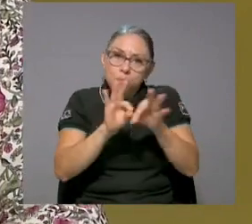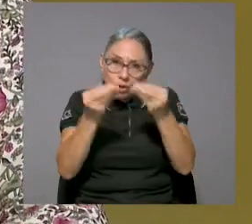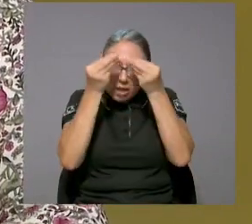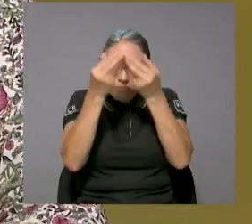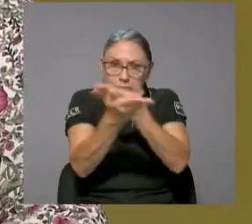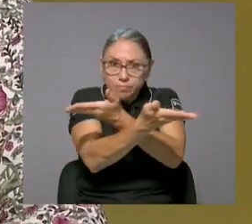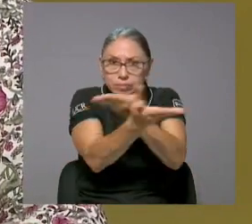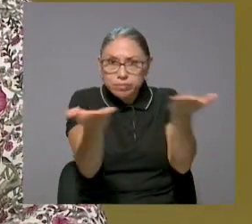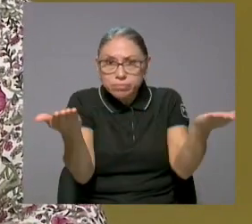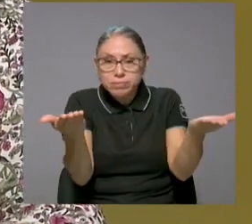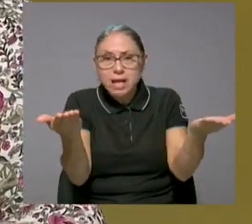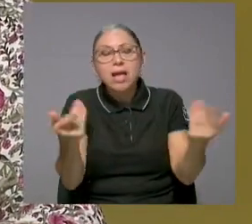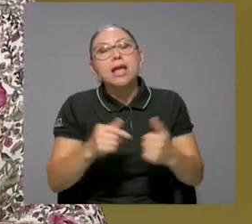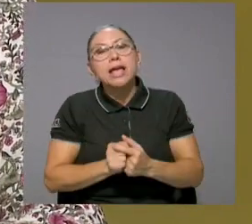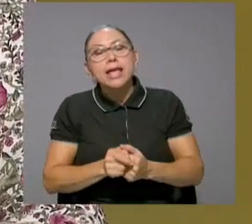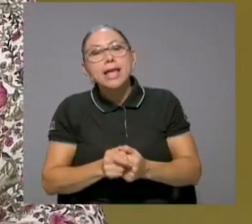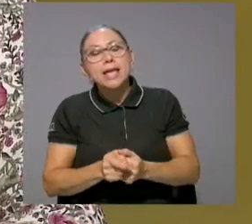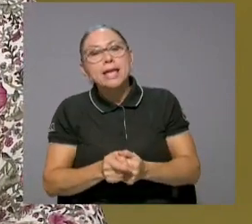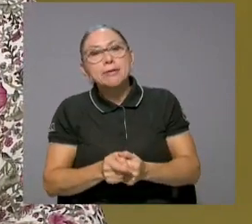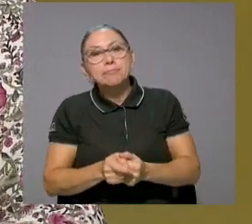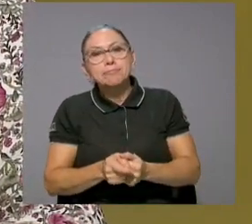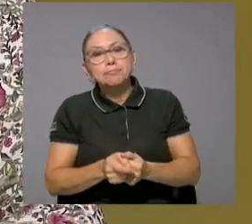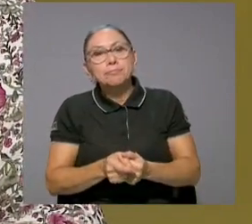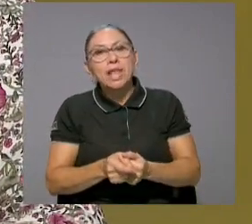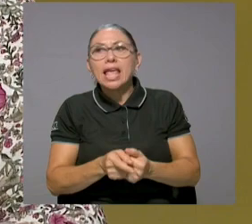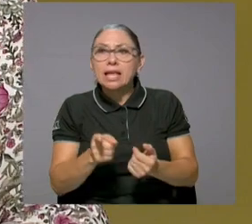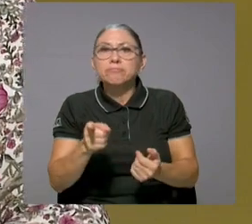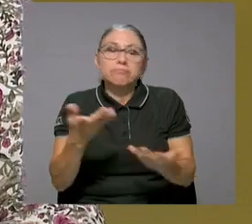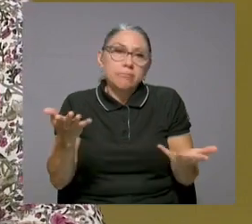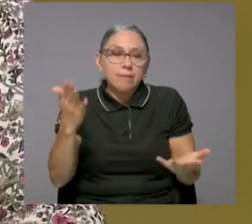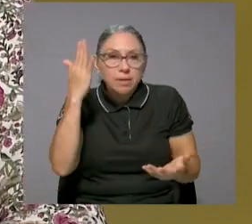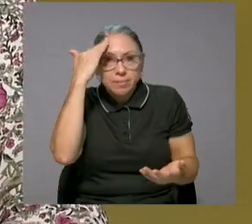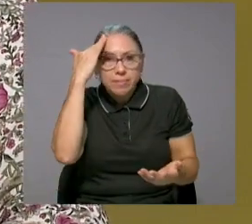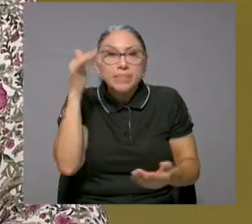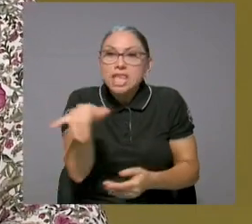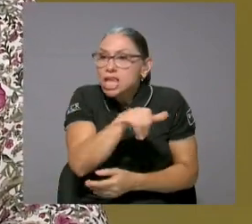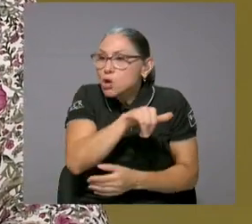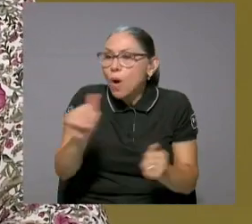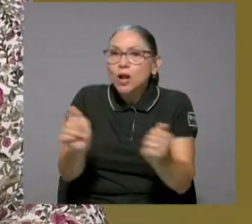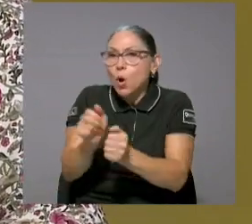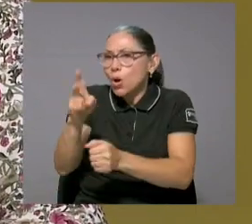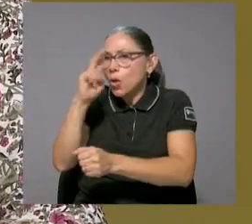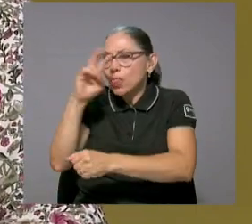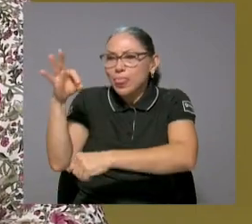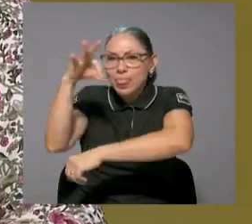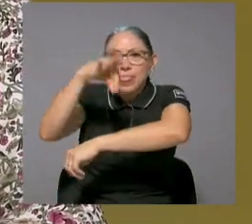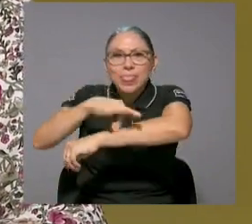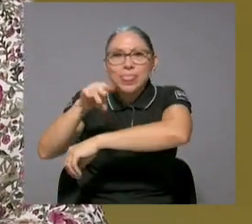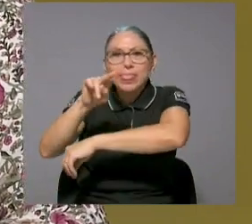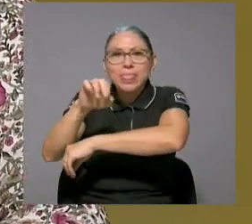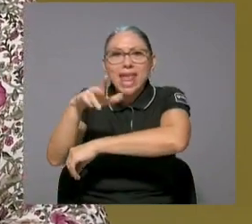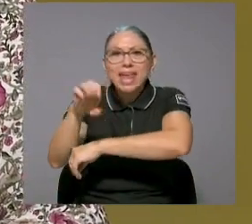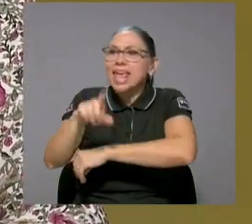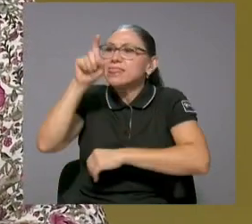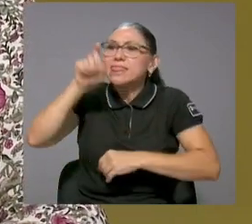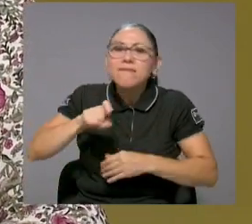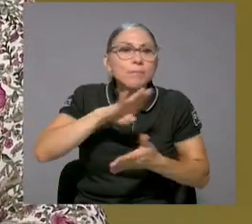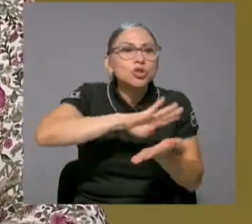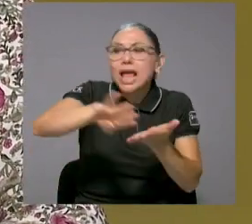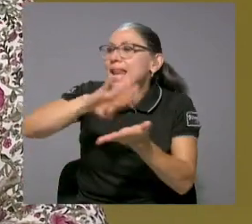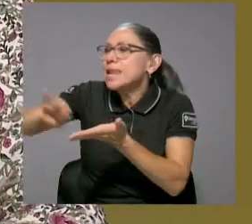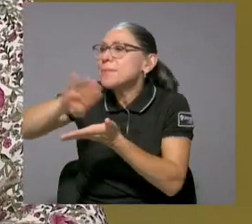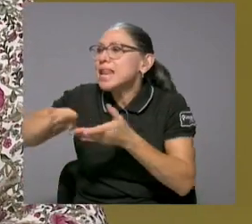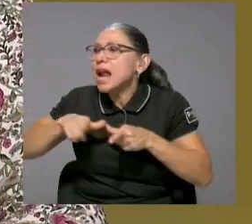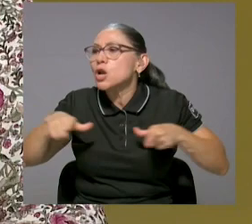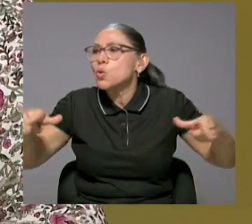nos están viendo y escuchando. Evidentemente, al igual que con el dengue, es eliminación de criaderos. El asunto es que este mosquito